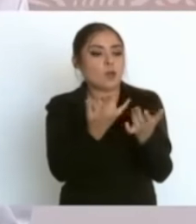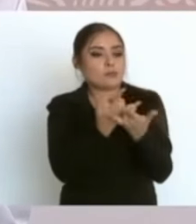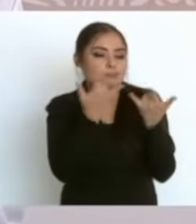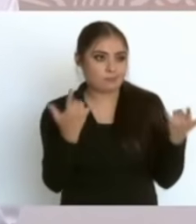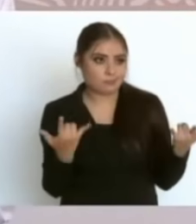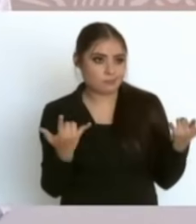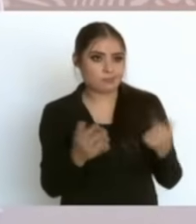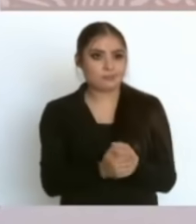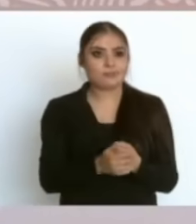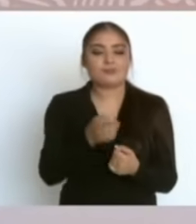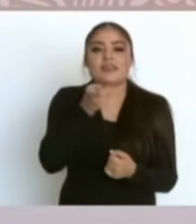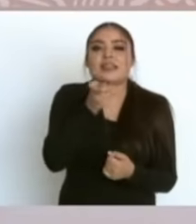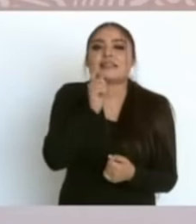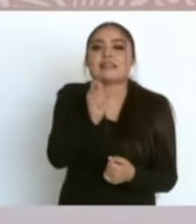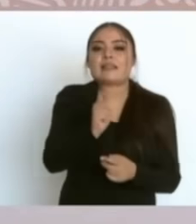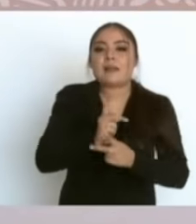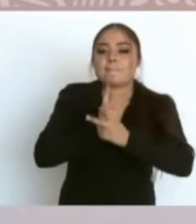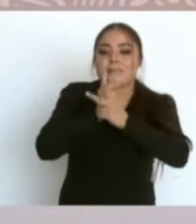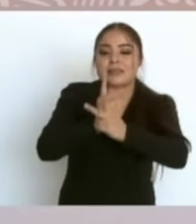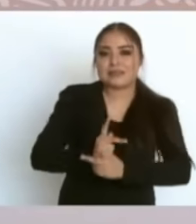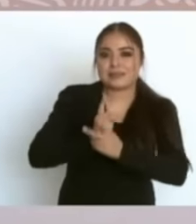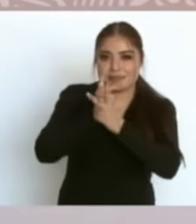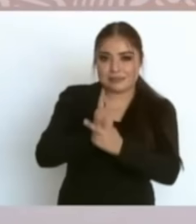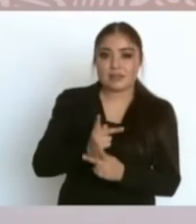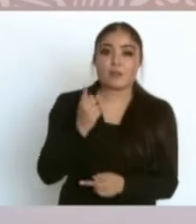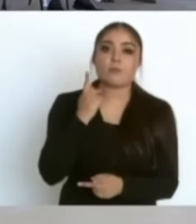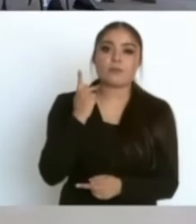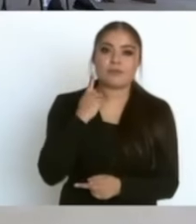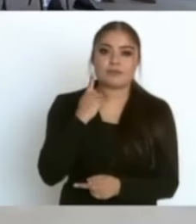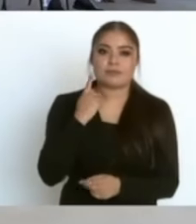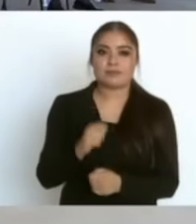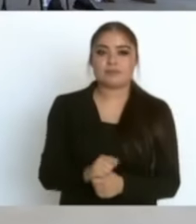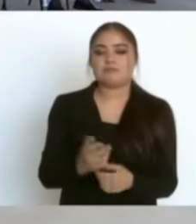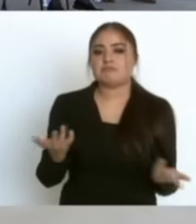entonces esa es la paciencia que se requiere de política